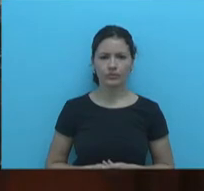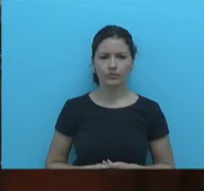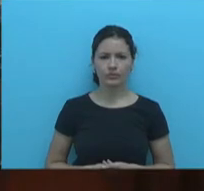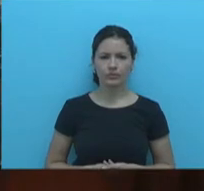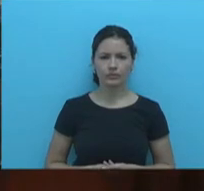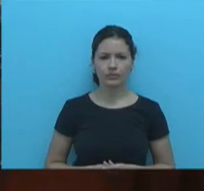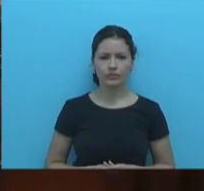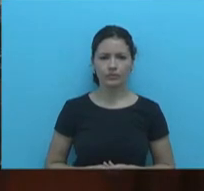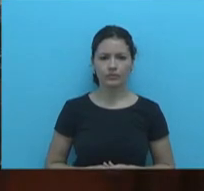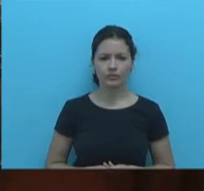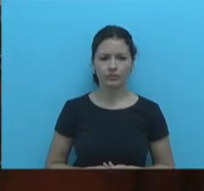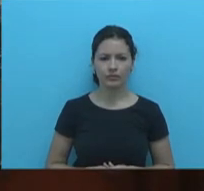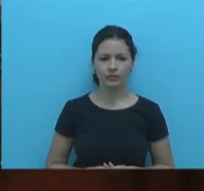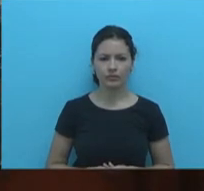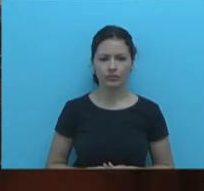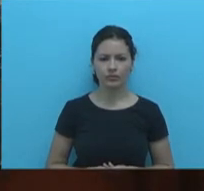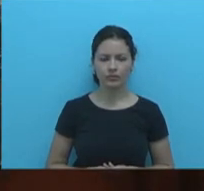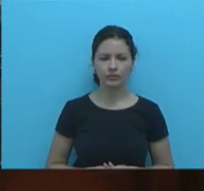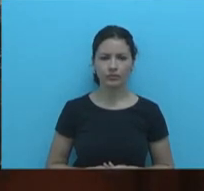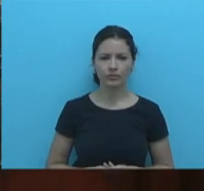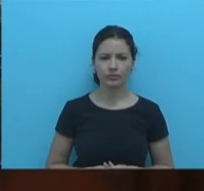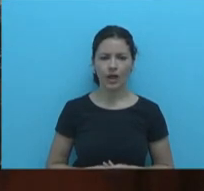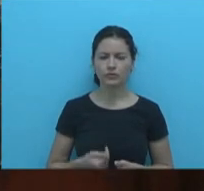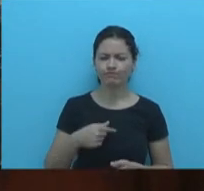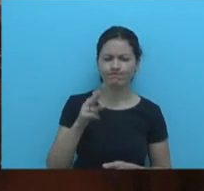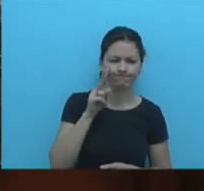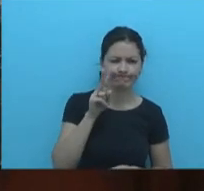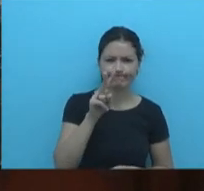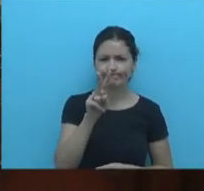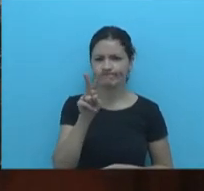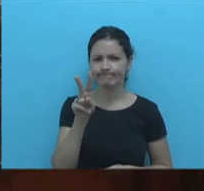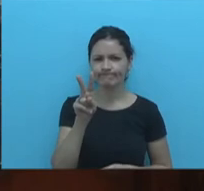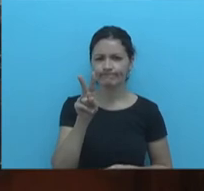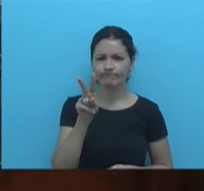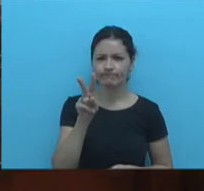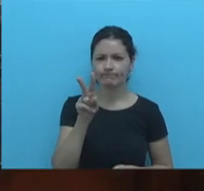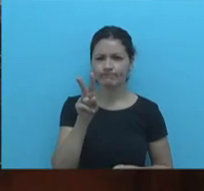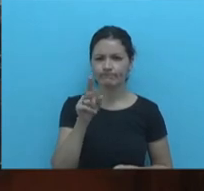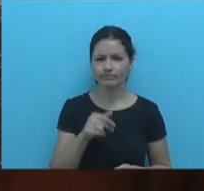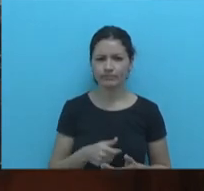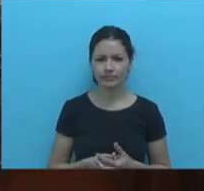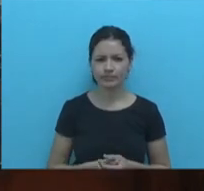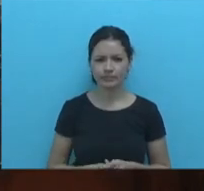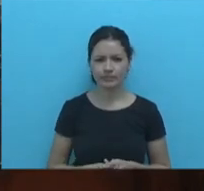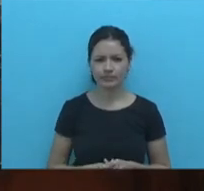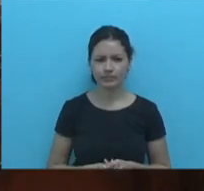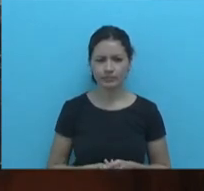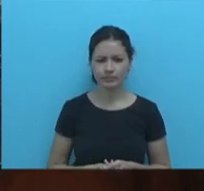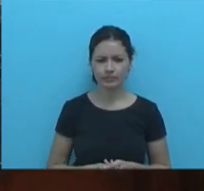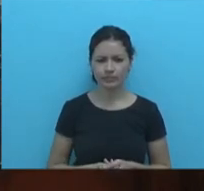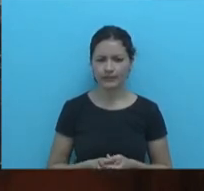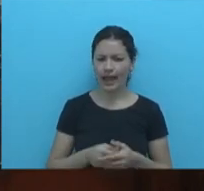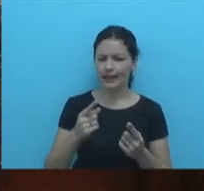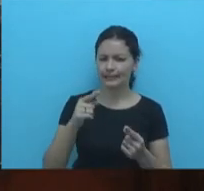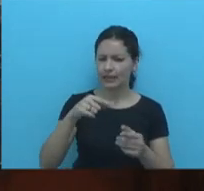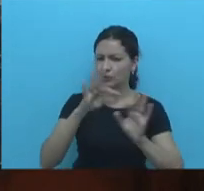si los señores diputados, porque observo de que también ya hay distintas